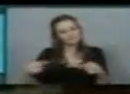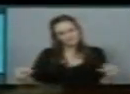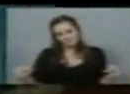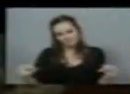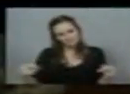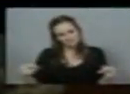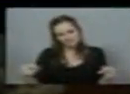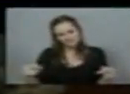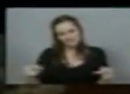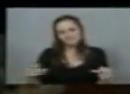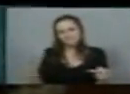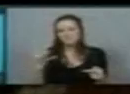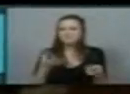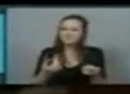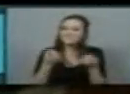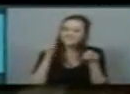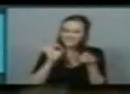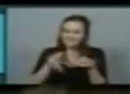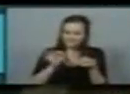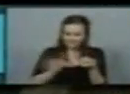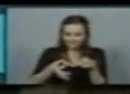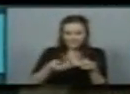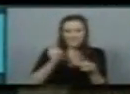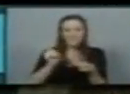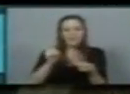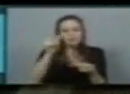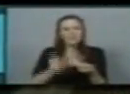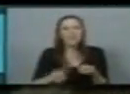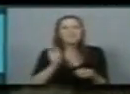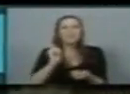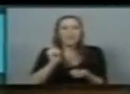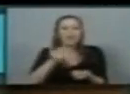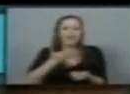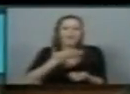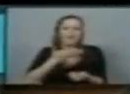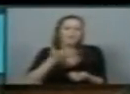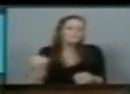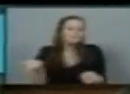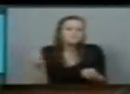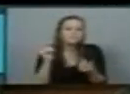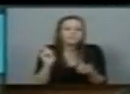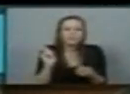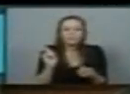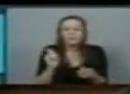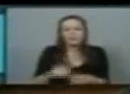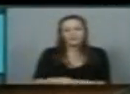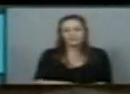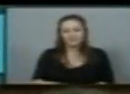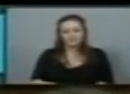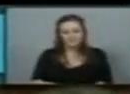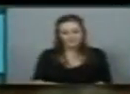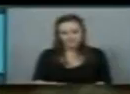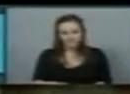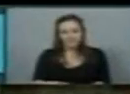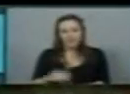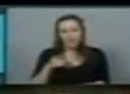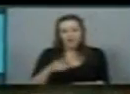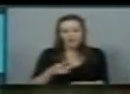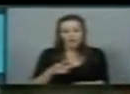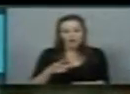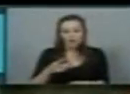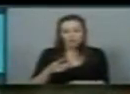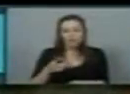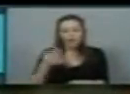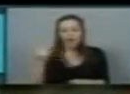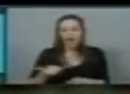que necesitaríamos saber es quiénes son los fiduciantes. Señor Reposo tiene el libro, tiene fotocopia